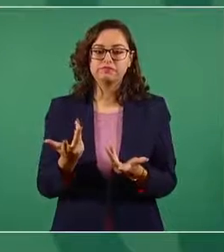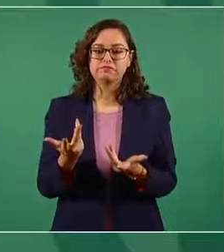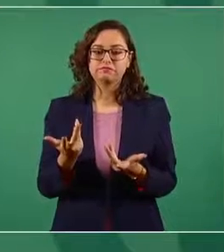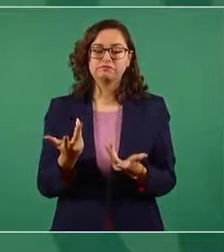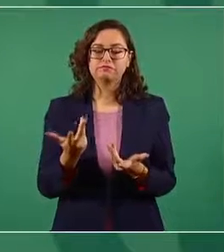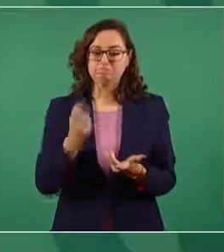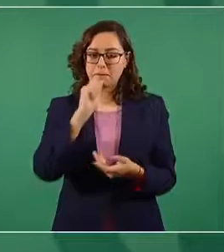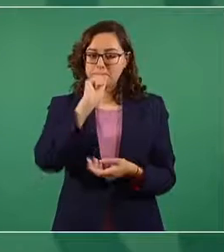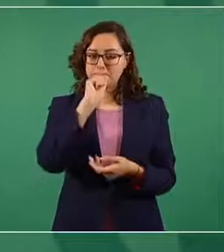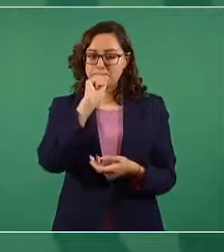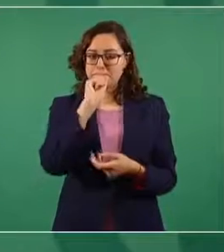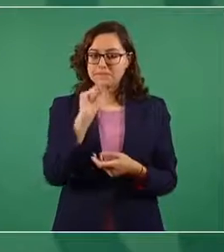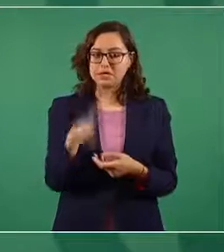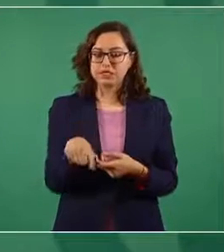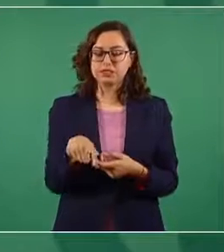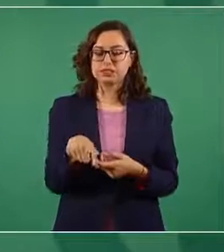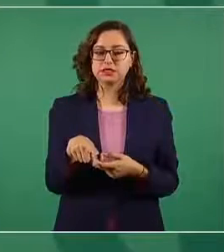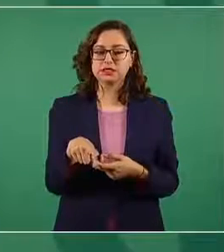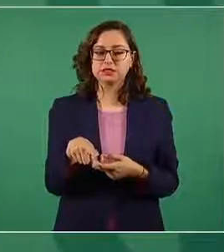escuchar también a los